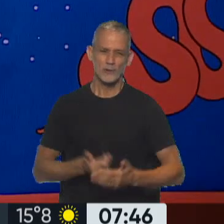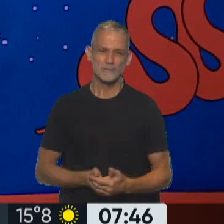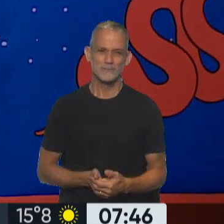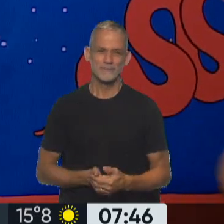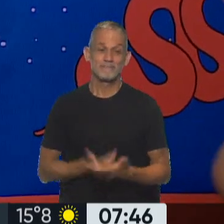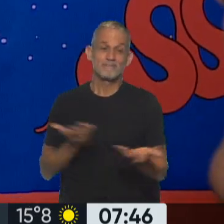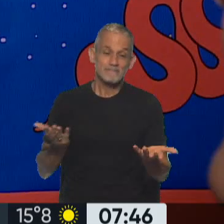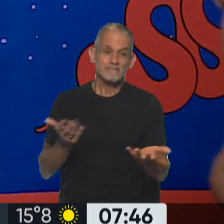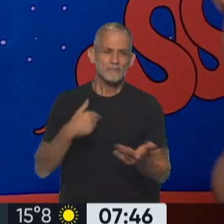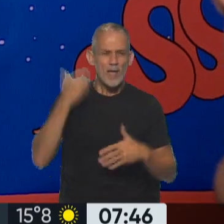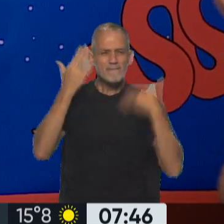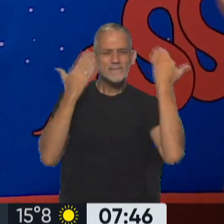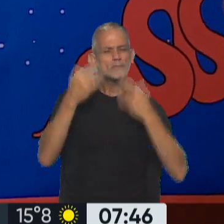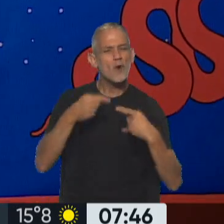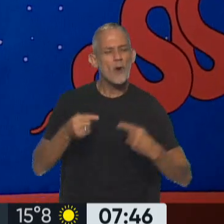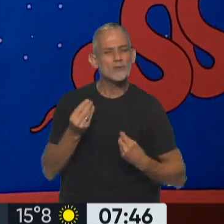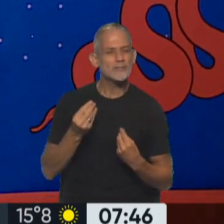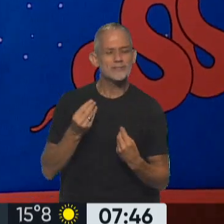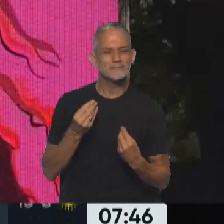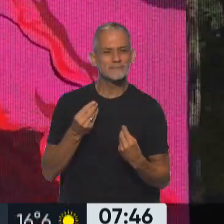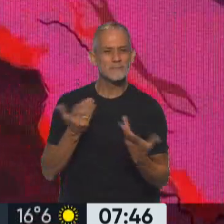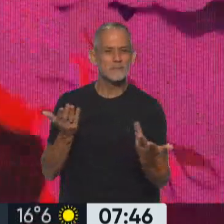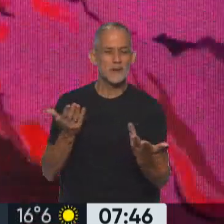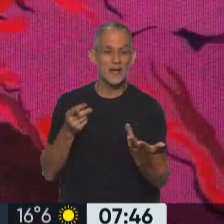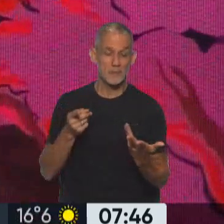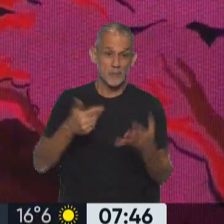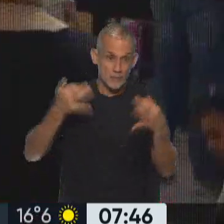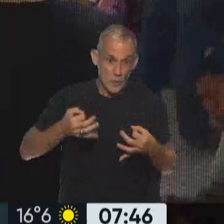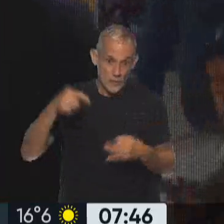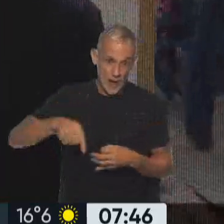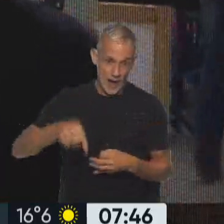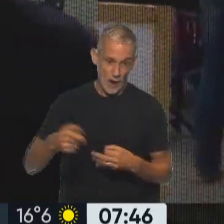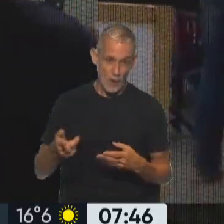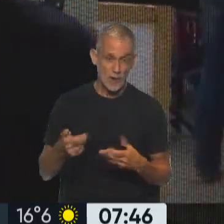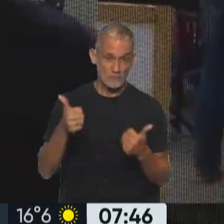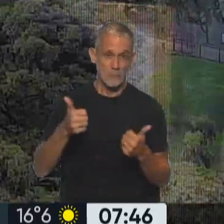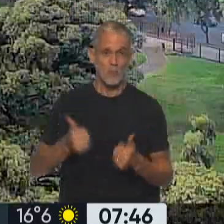Haber soñado cosas que se me cumplen está muy bueno.